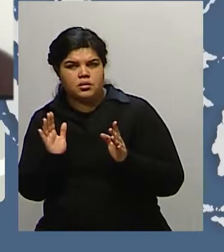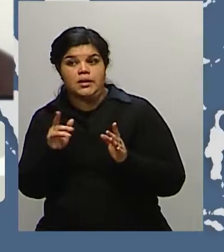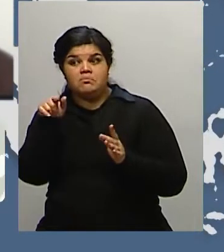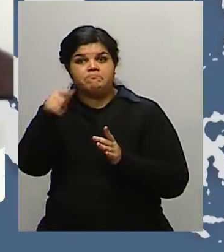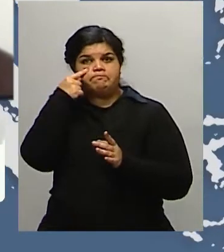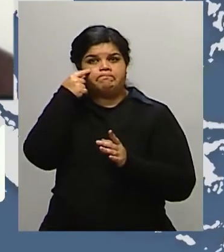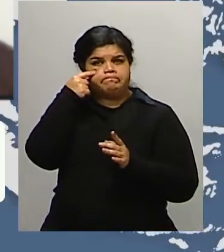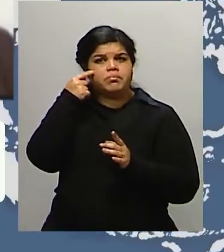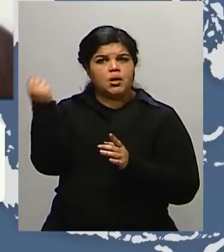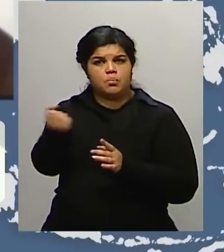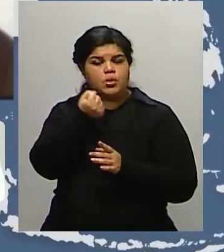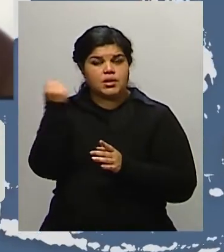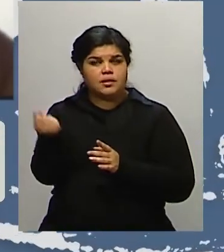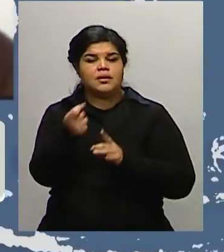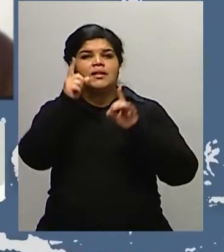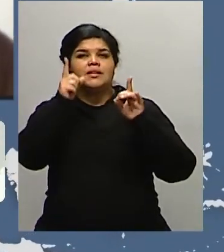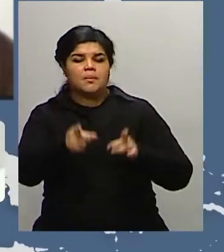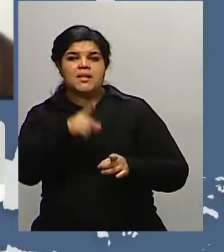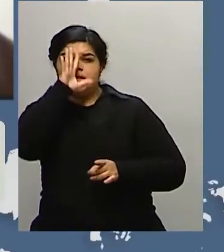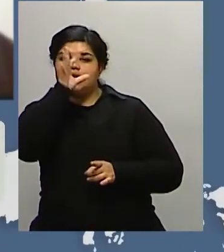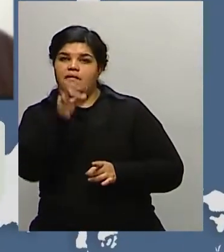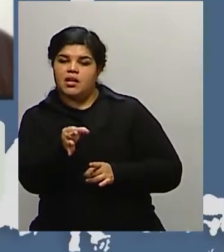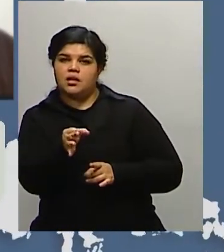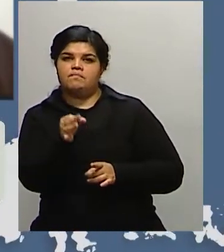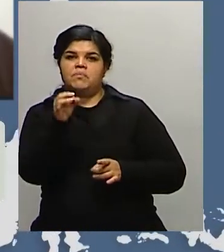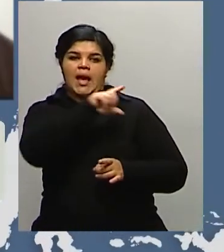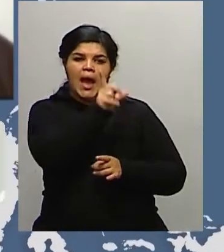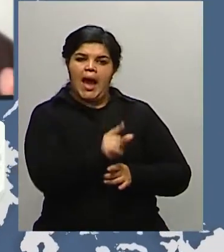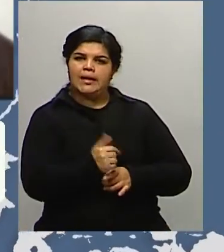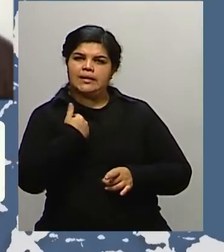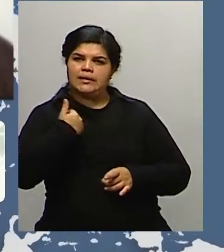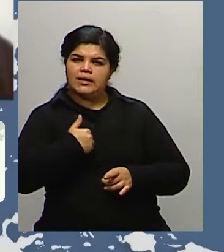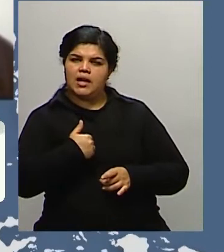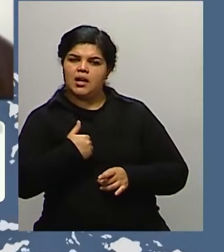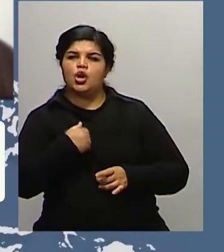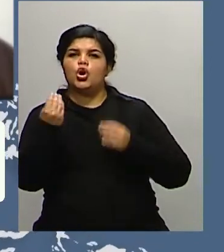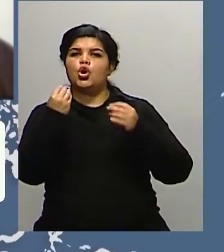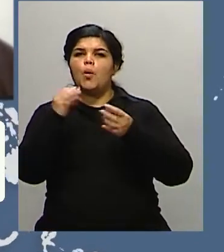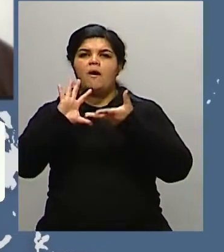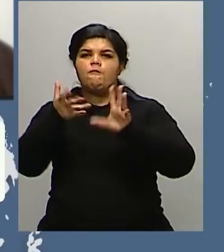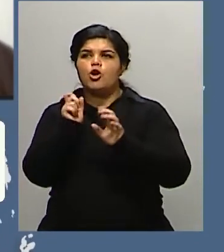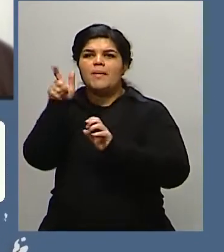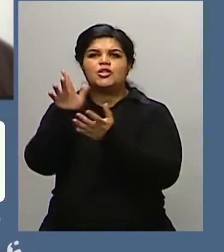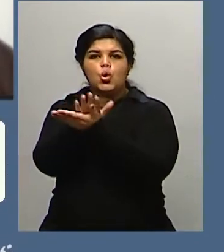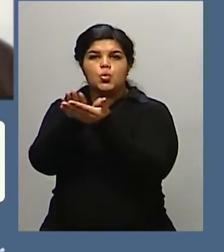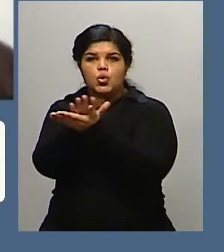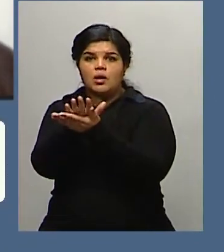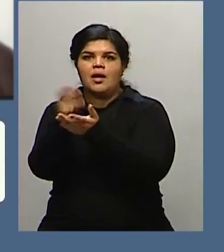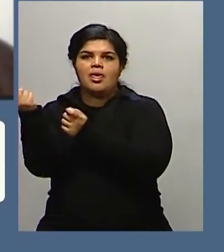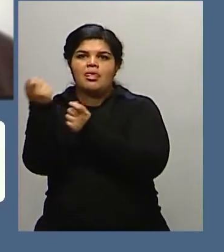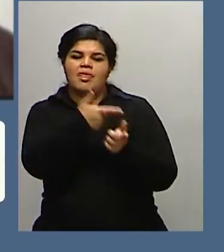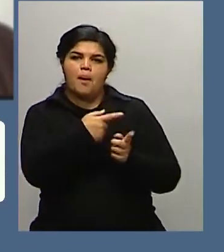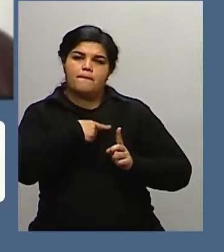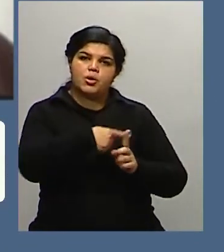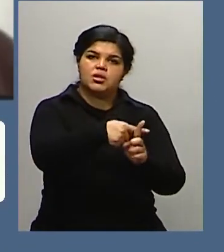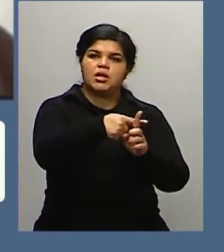economía internacional y cómo nos va a pegar a la Argentina. Obviamente eso añade un elemento de incertidumbre